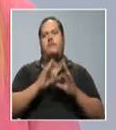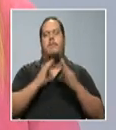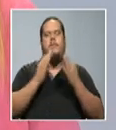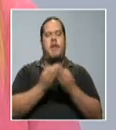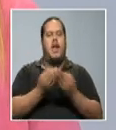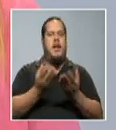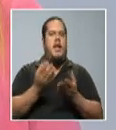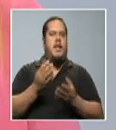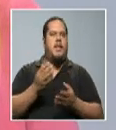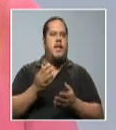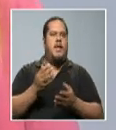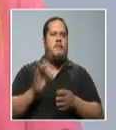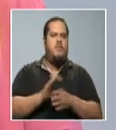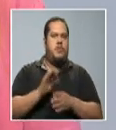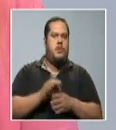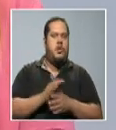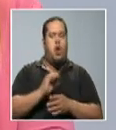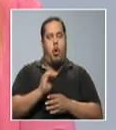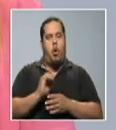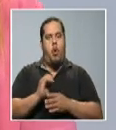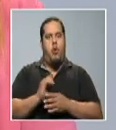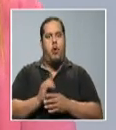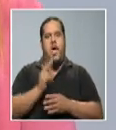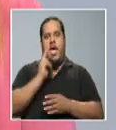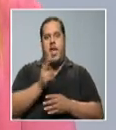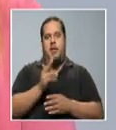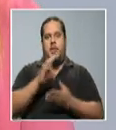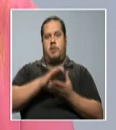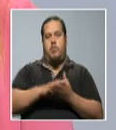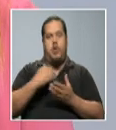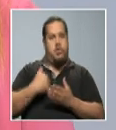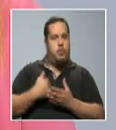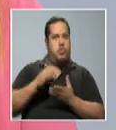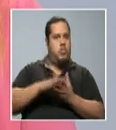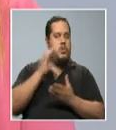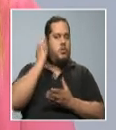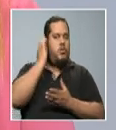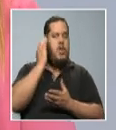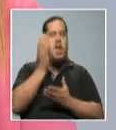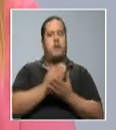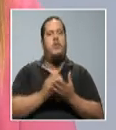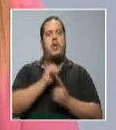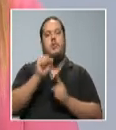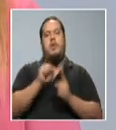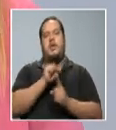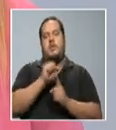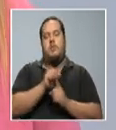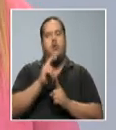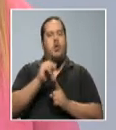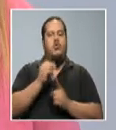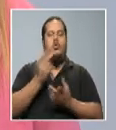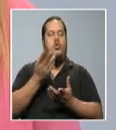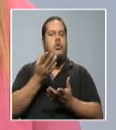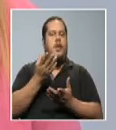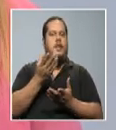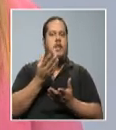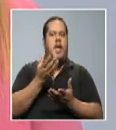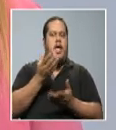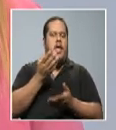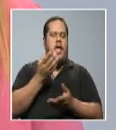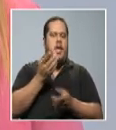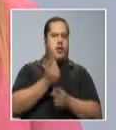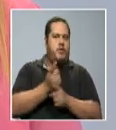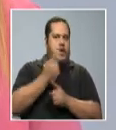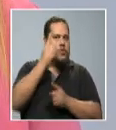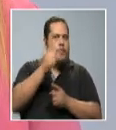que le sirva de esto, o incluso el mismo esposo o esposa, por alguna razón crediticia, no son aptos para ser codeudores.